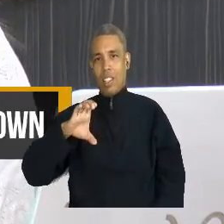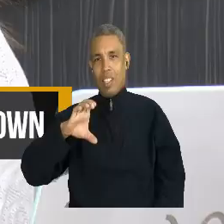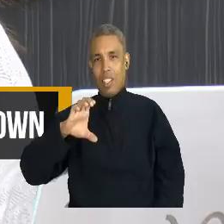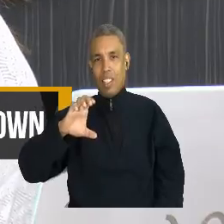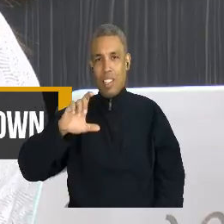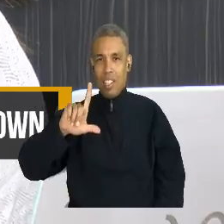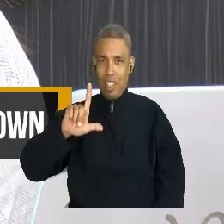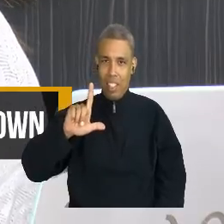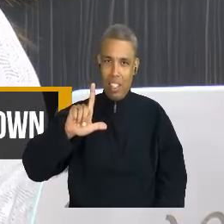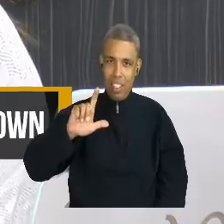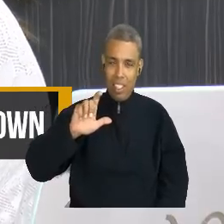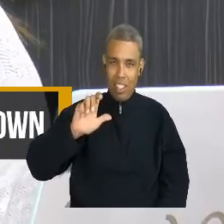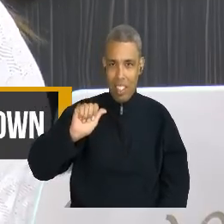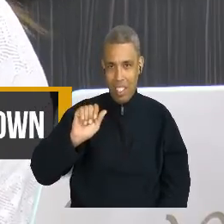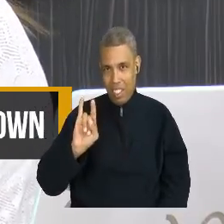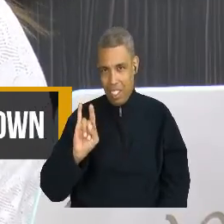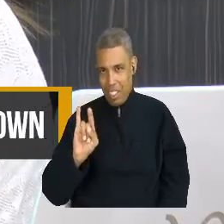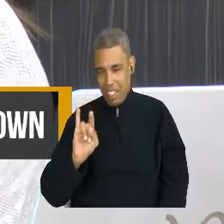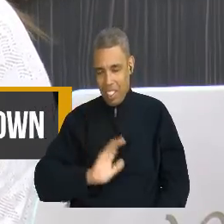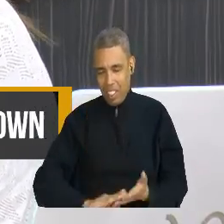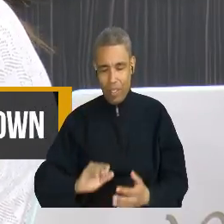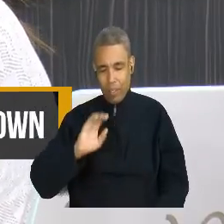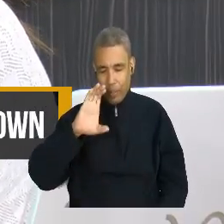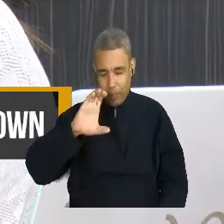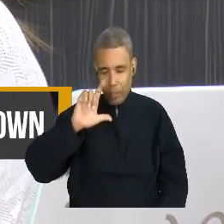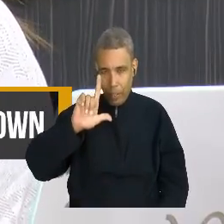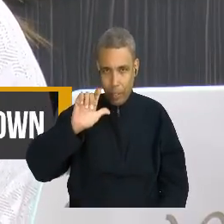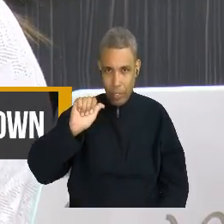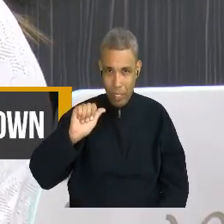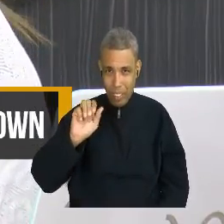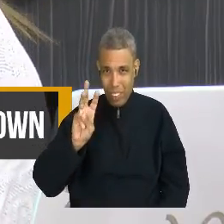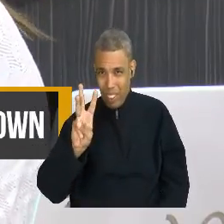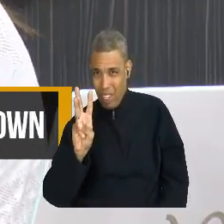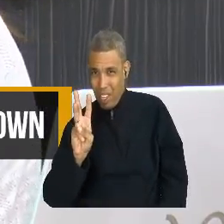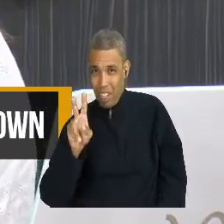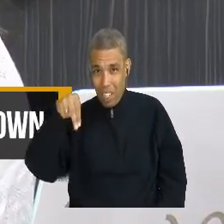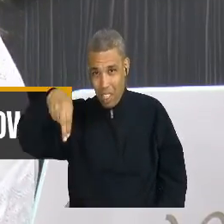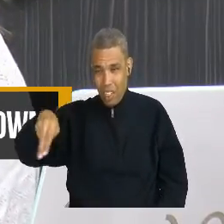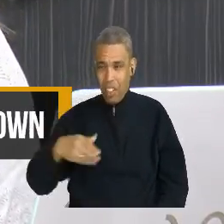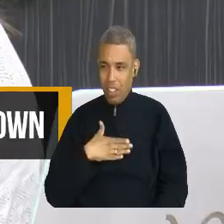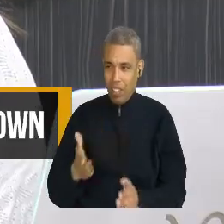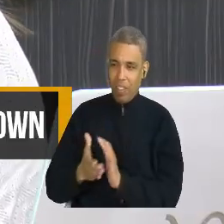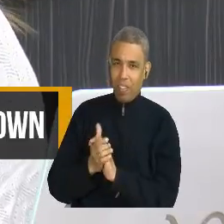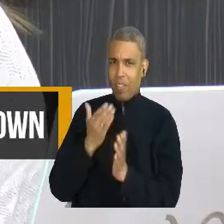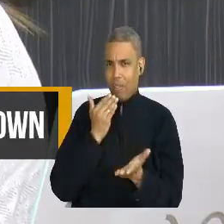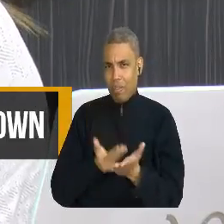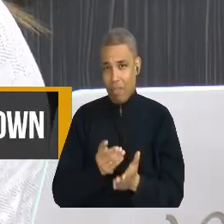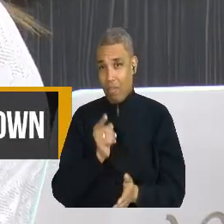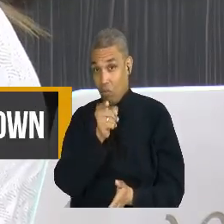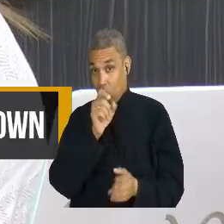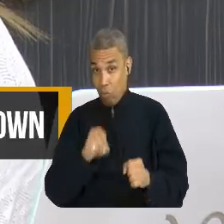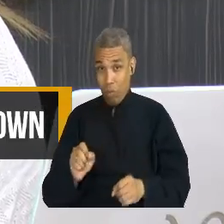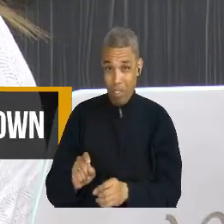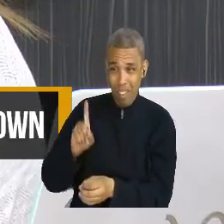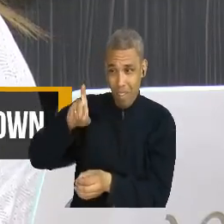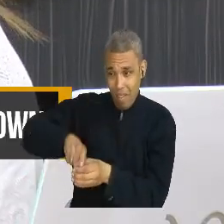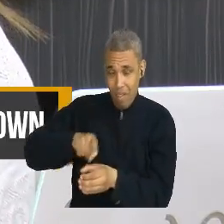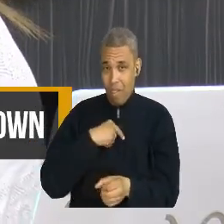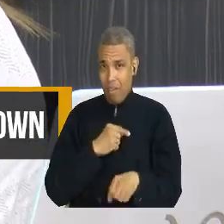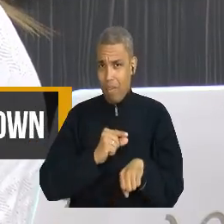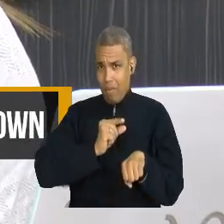por creer en nuestro espacio para mostrar eso tan bonito que están haciendo en Barranca Bermeja, a ustedes decirles que están invitados a ser parte de la Fundación